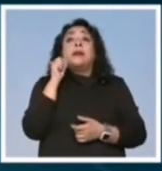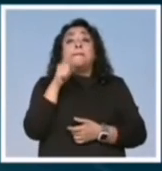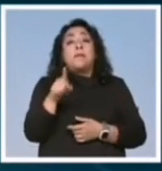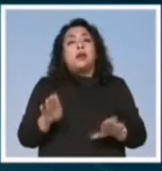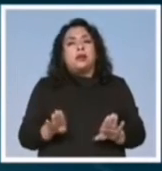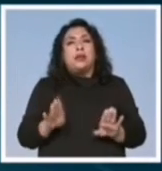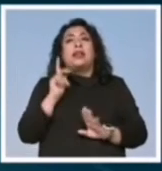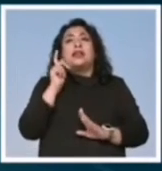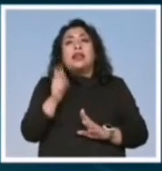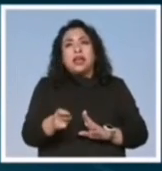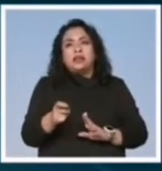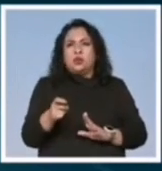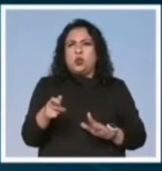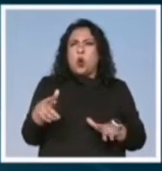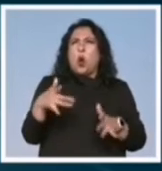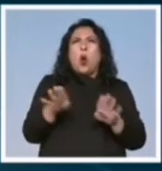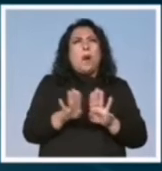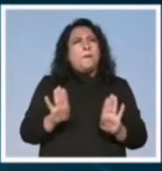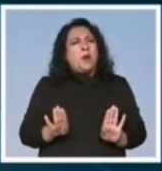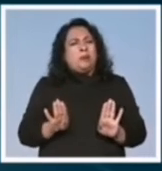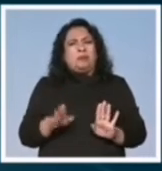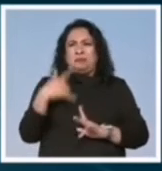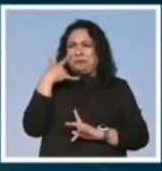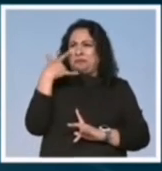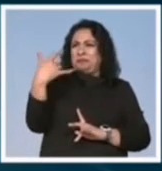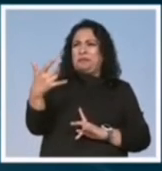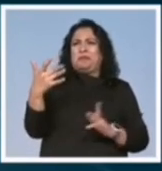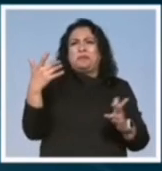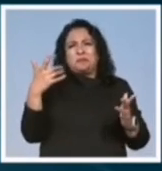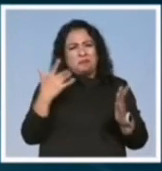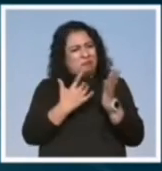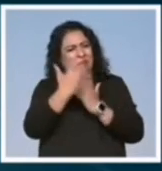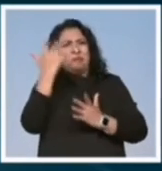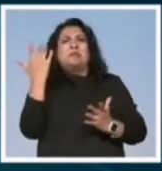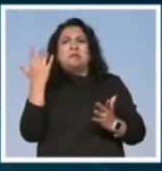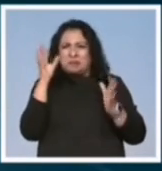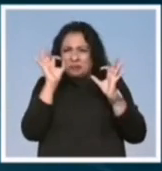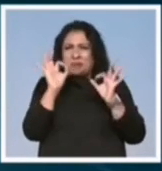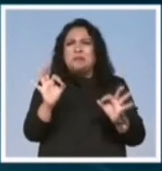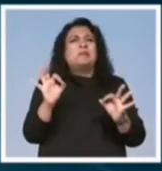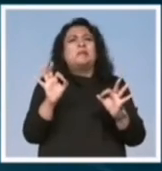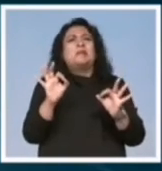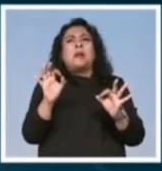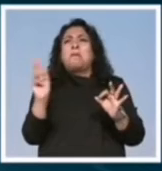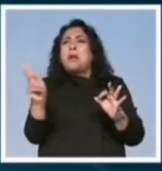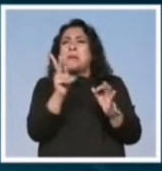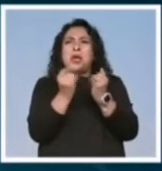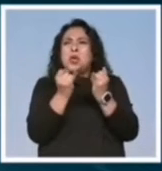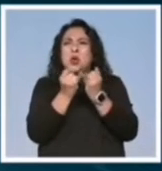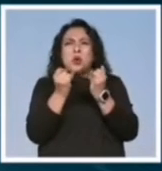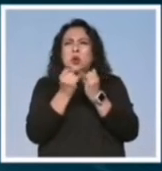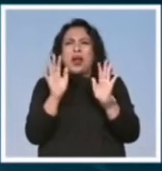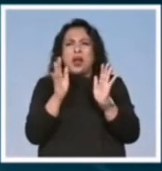que es la excentricidad. Pero la excentricidad en el sentido más literal del término, en el sentido de alejado del centro o fuera del